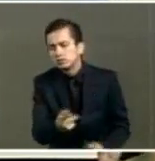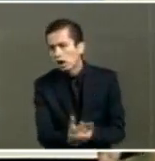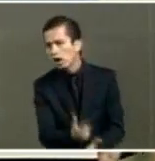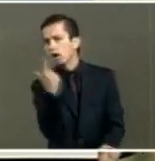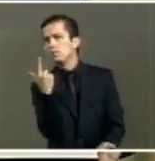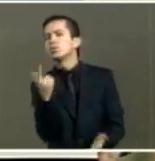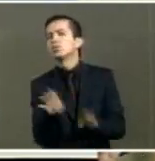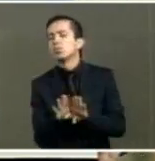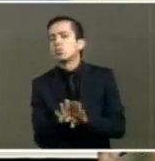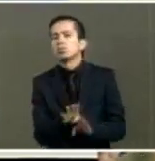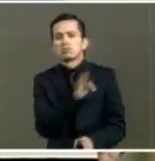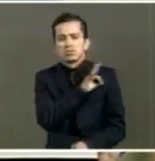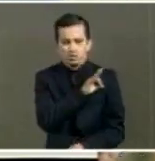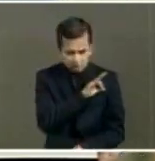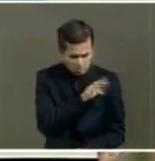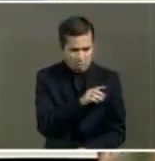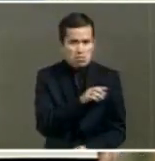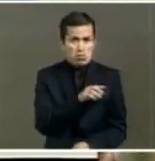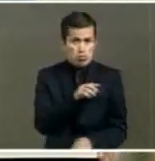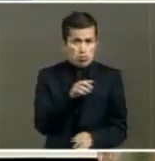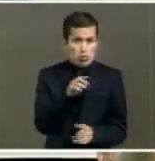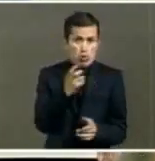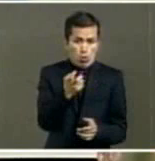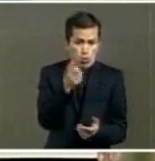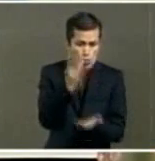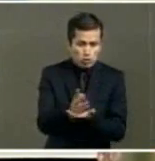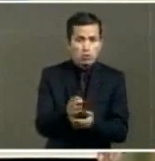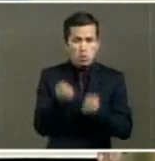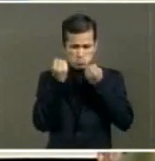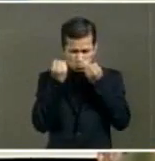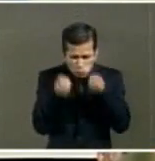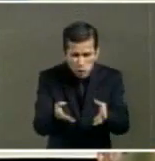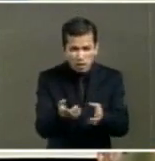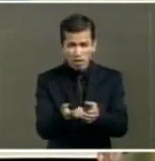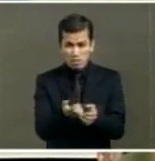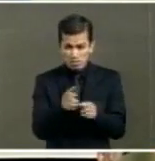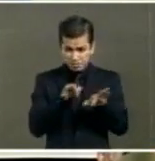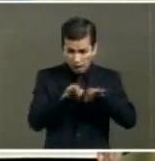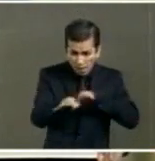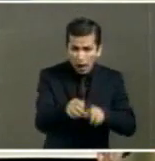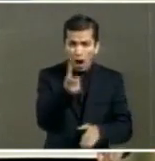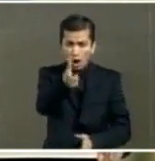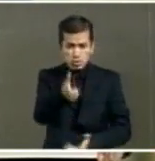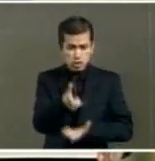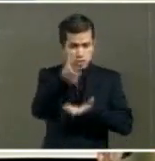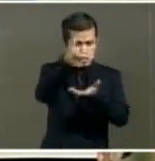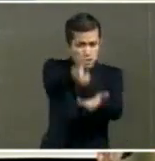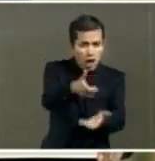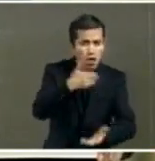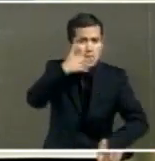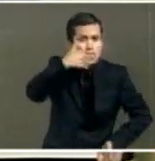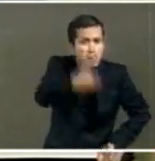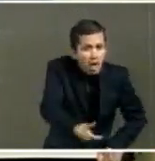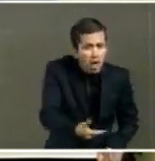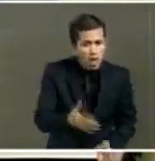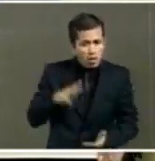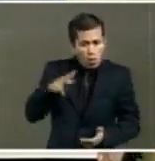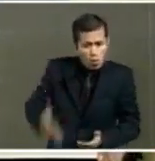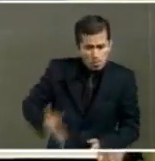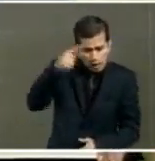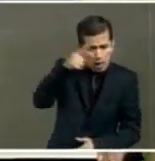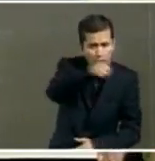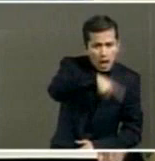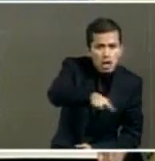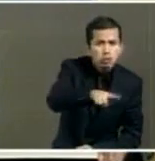es precisamente brindarle un ingreso digno y directo a las familias más pobres, a través de transferencias, pero también a través